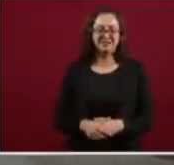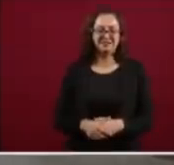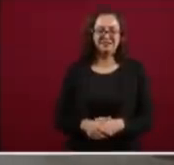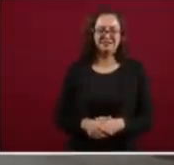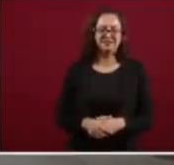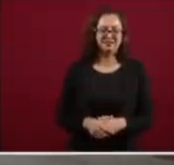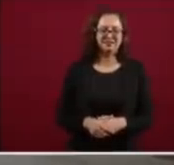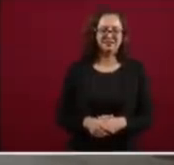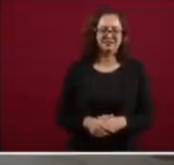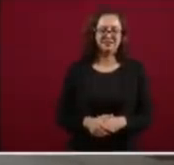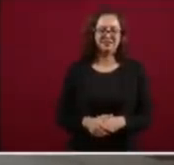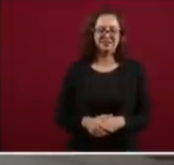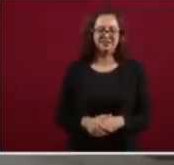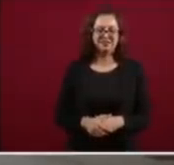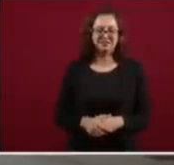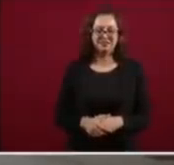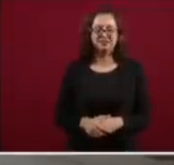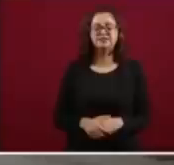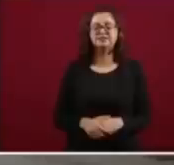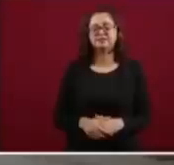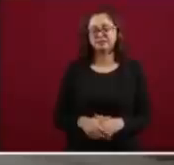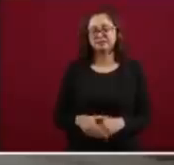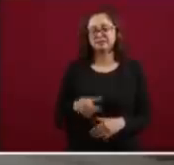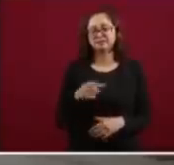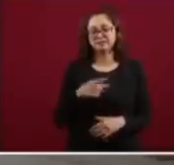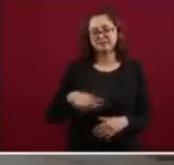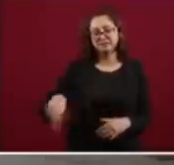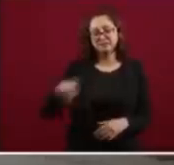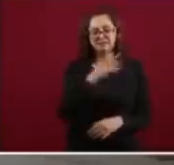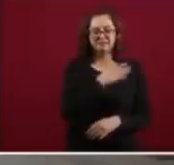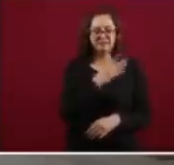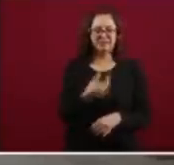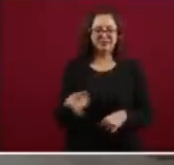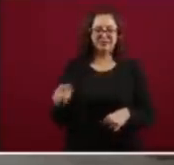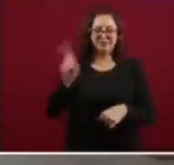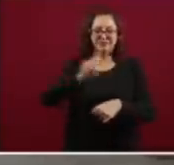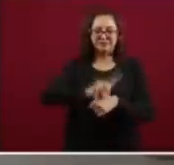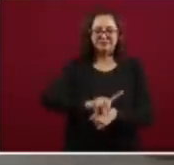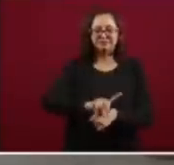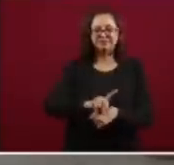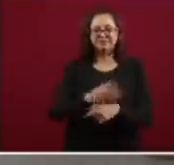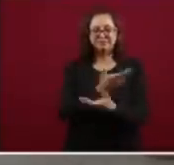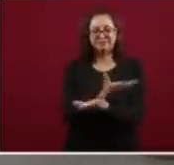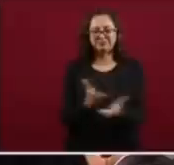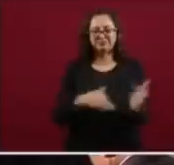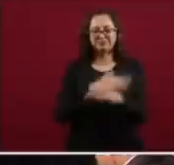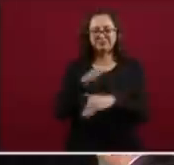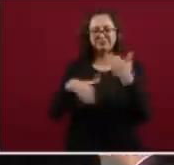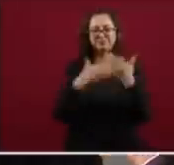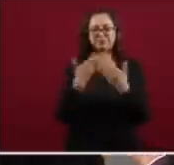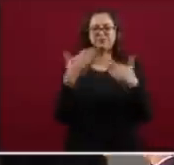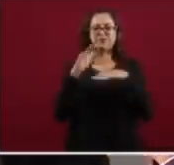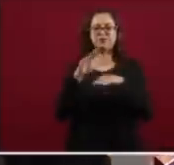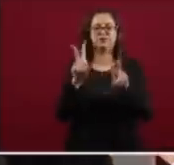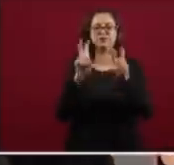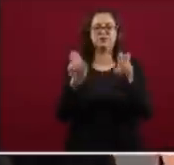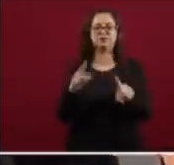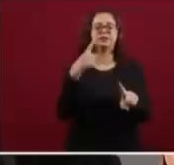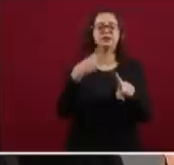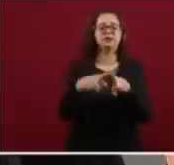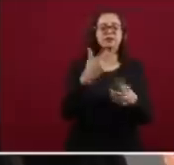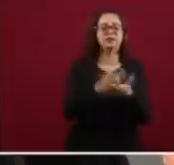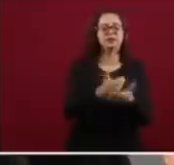muchas gracias señor presidente muy buenos días a todas ya todos ustedes en el quién es quién en los precios de los